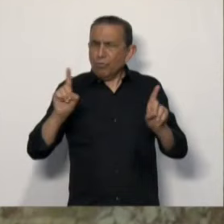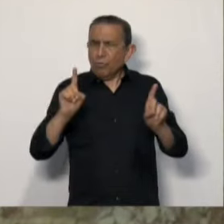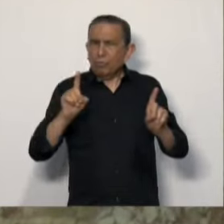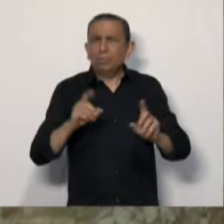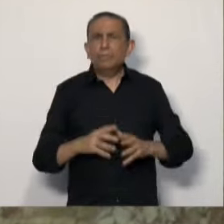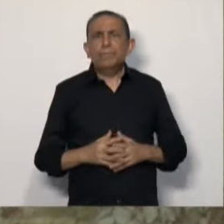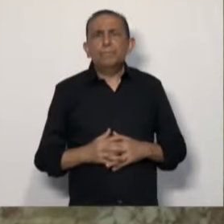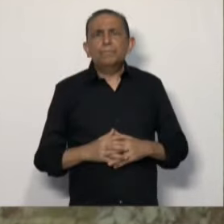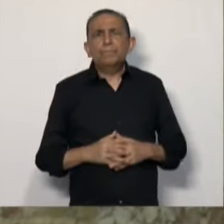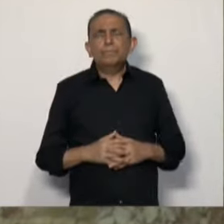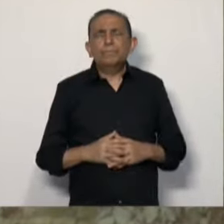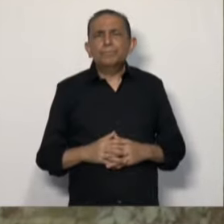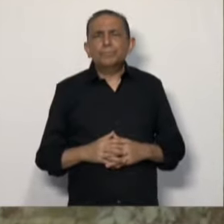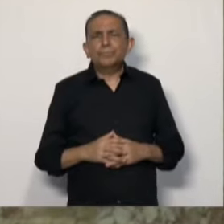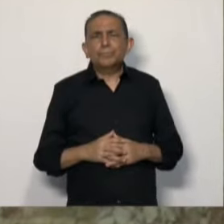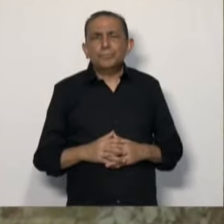pecado.